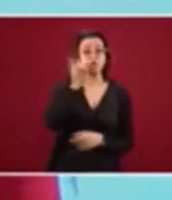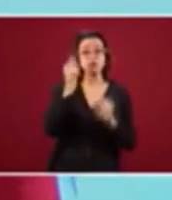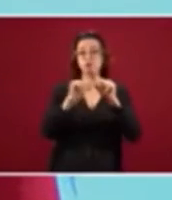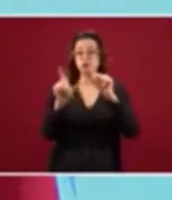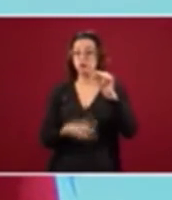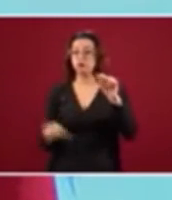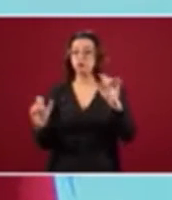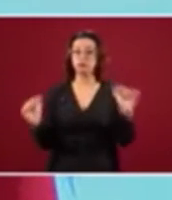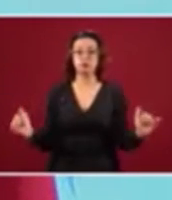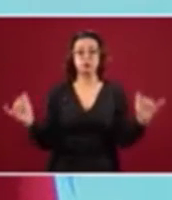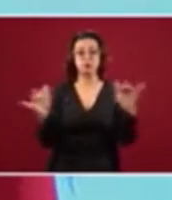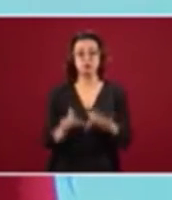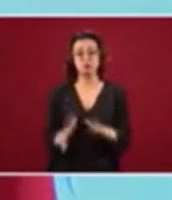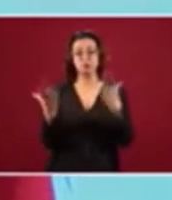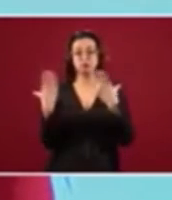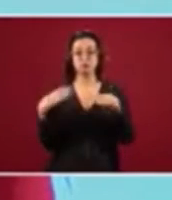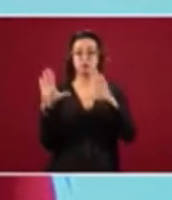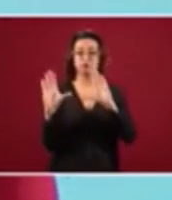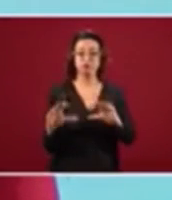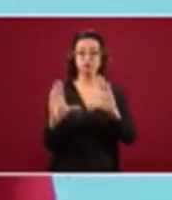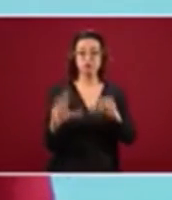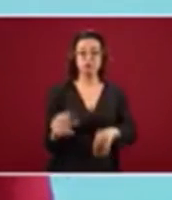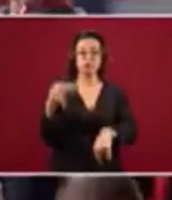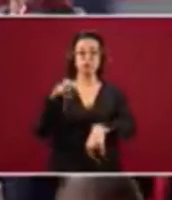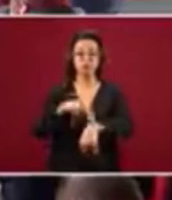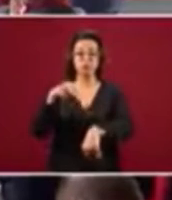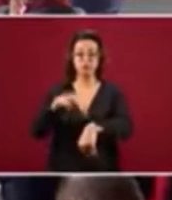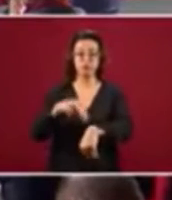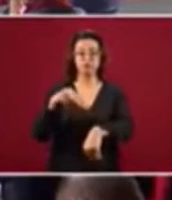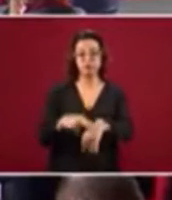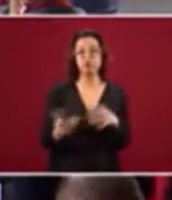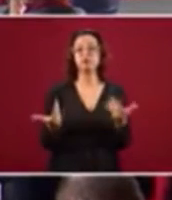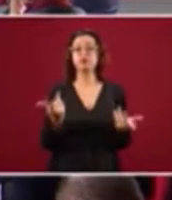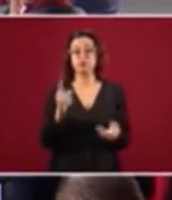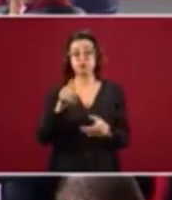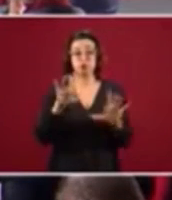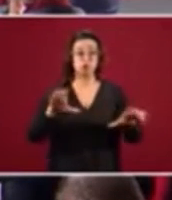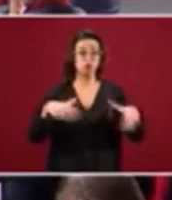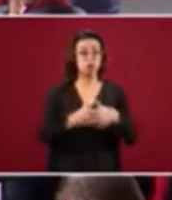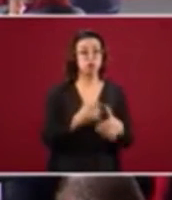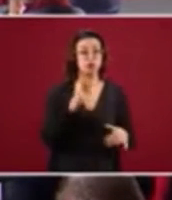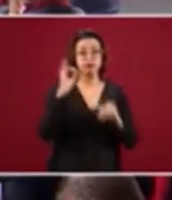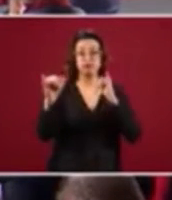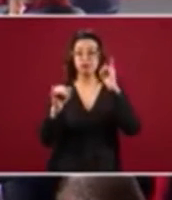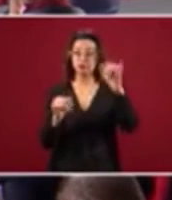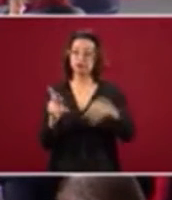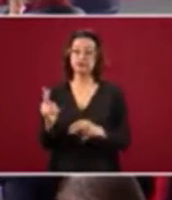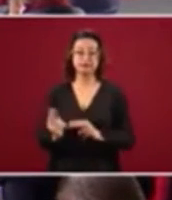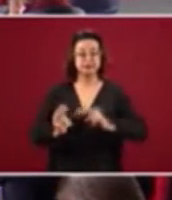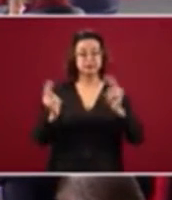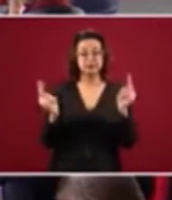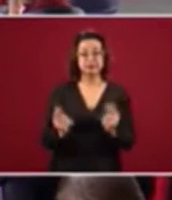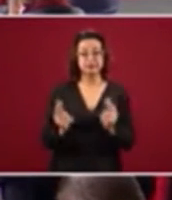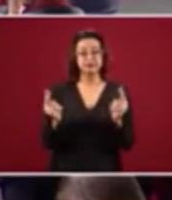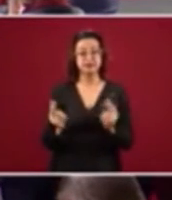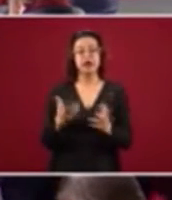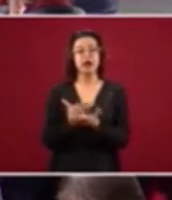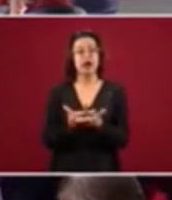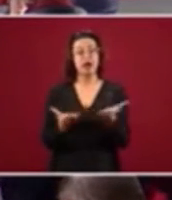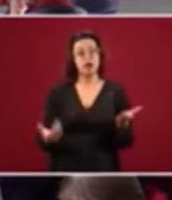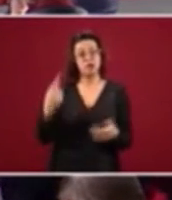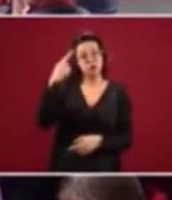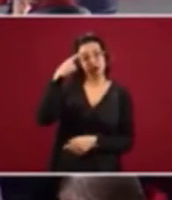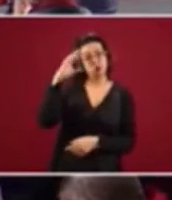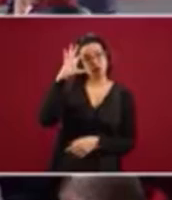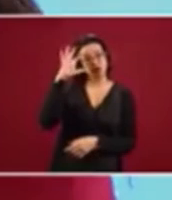los médicos familiares comunitarios que requiere el país. Es una filosofía distinta, no